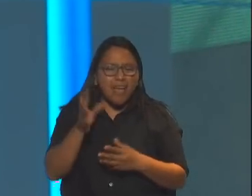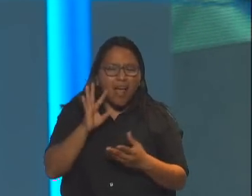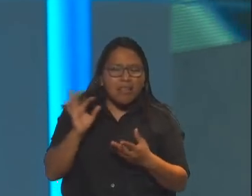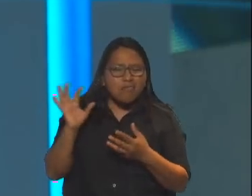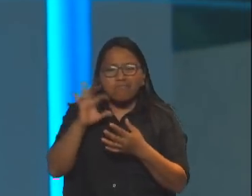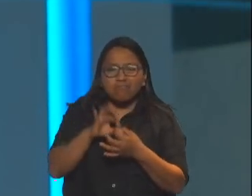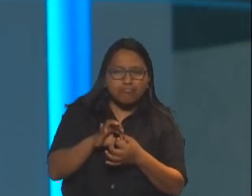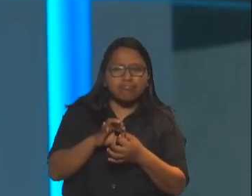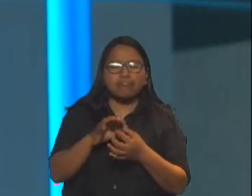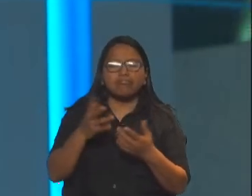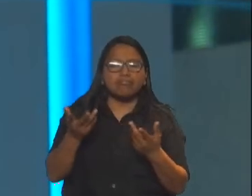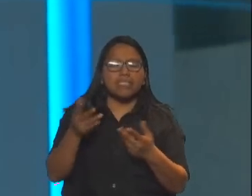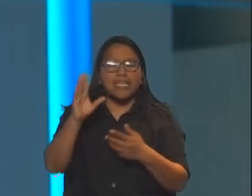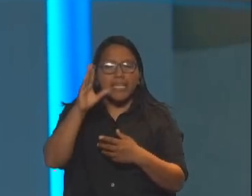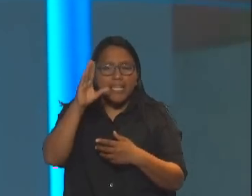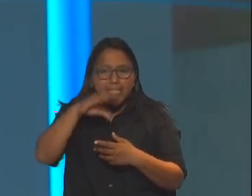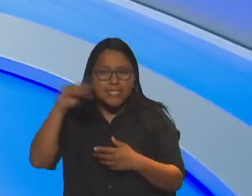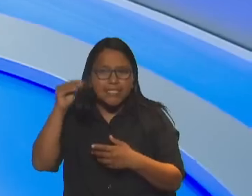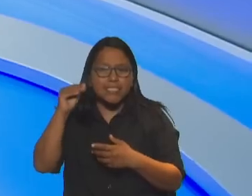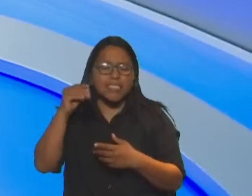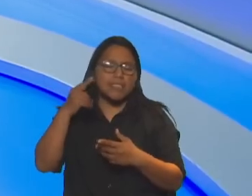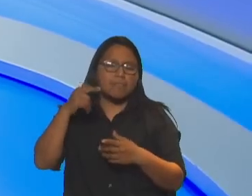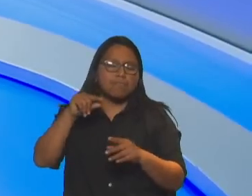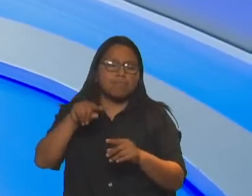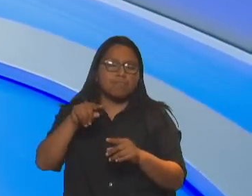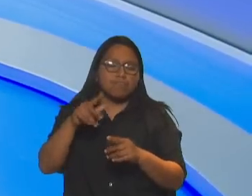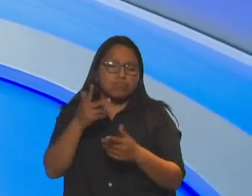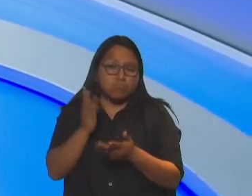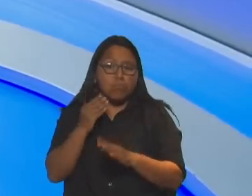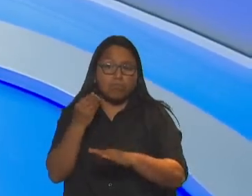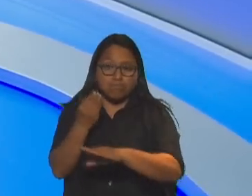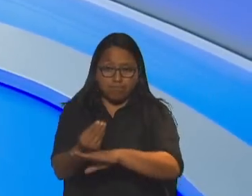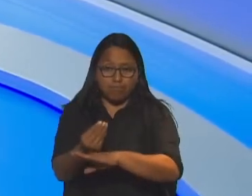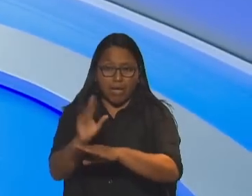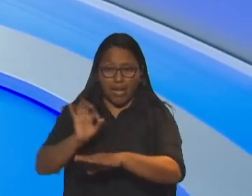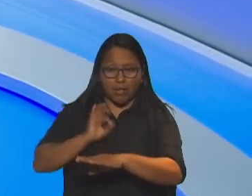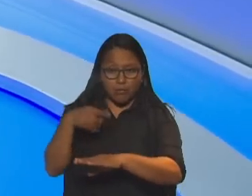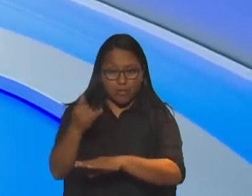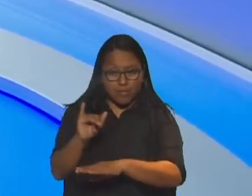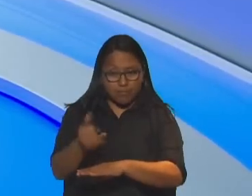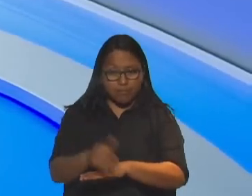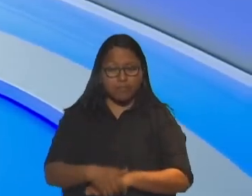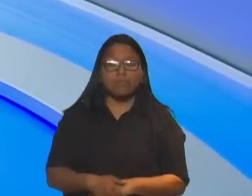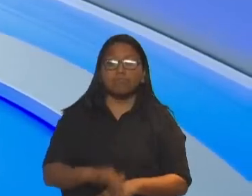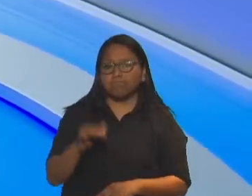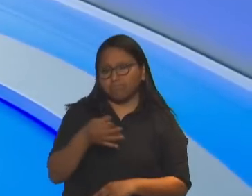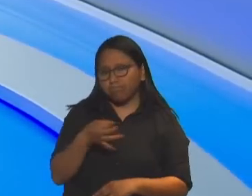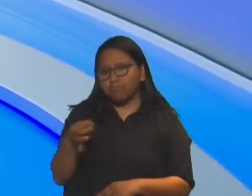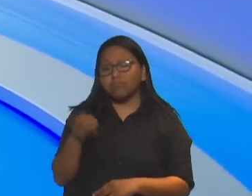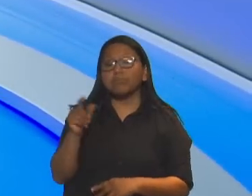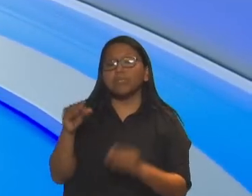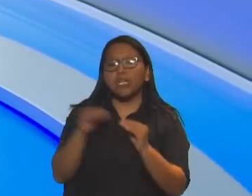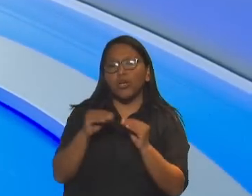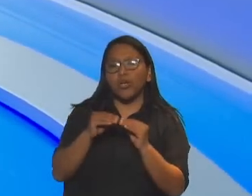vinculado con qué una es una eventual candidata el año próximo sí absolutamente bueno acá está mi colega aragón